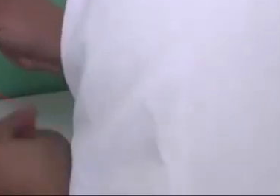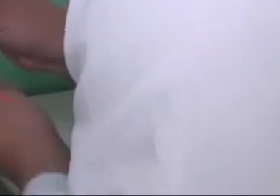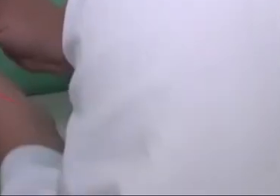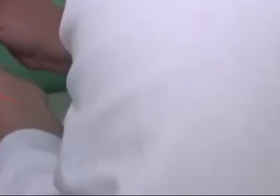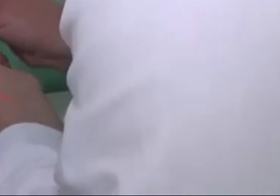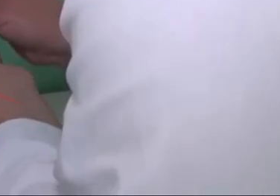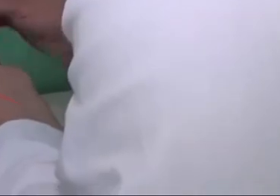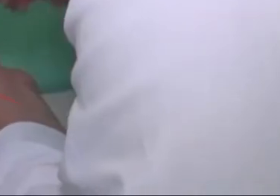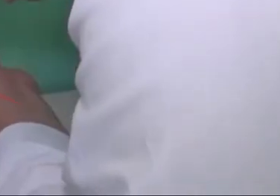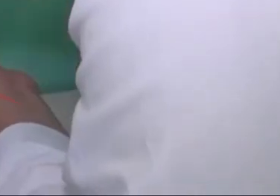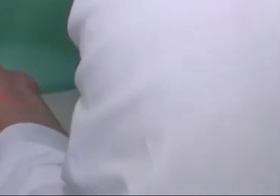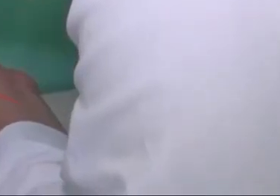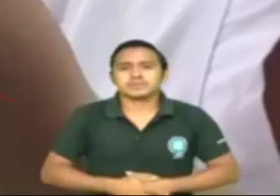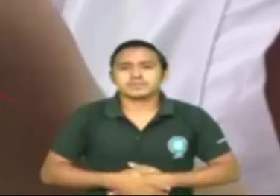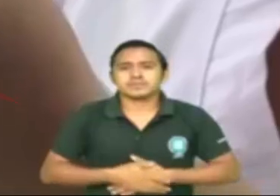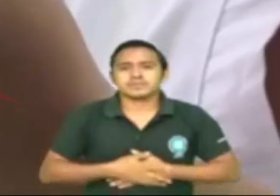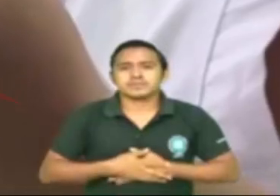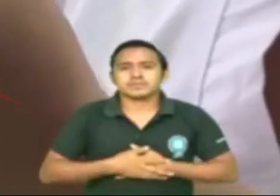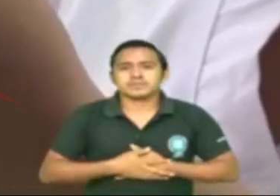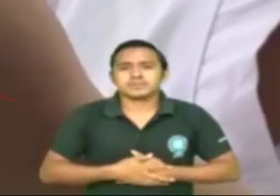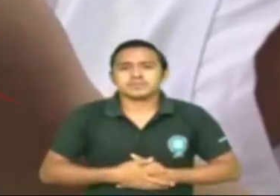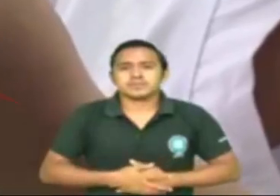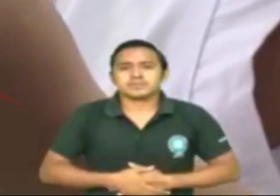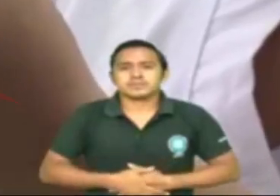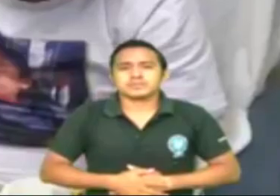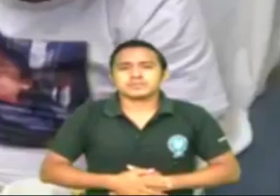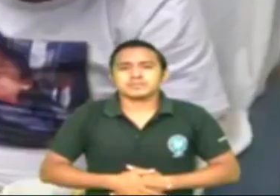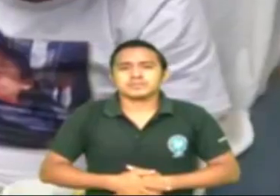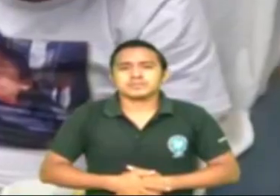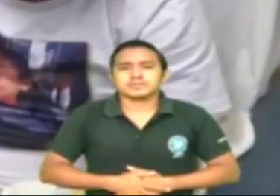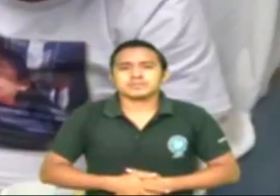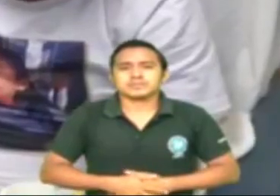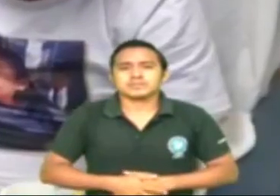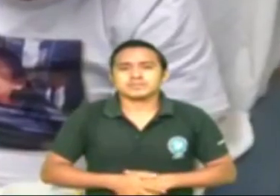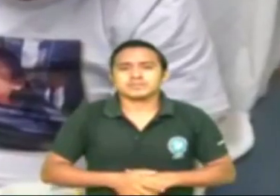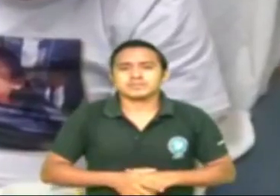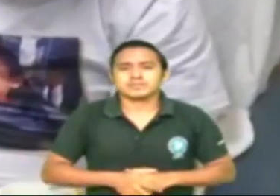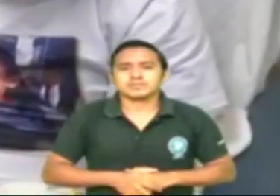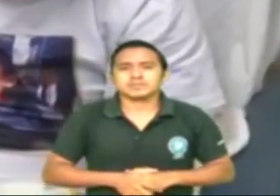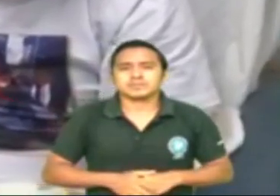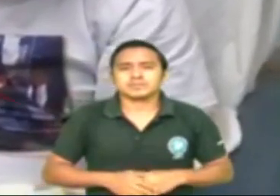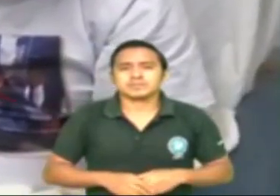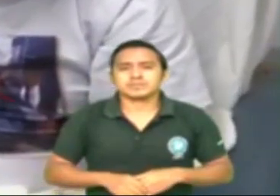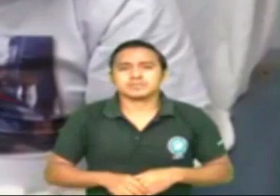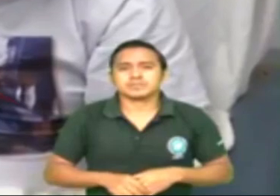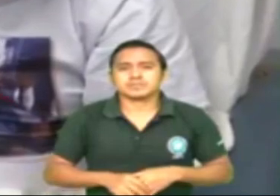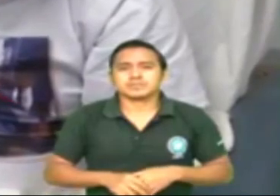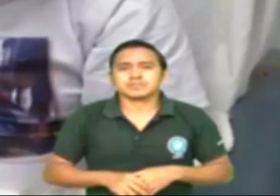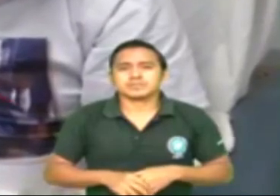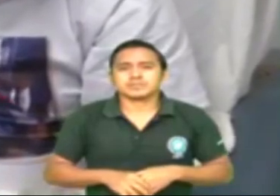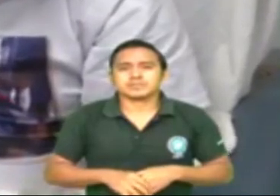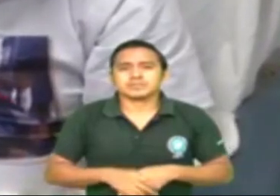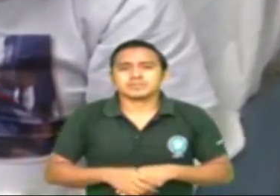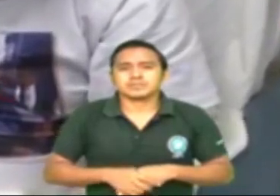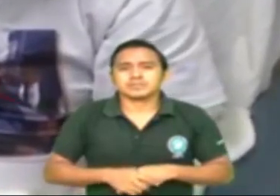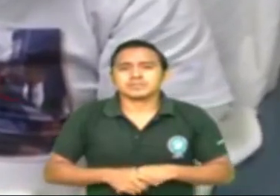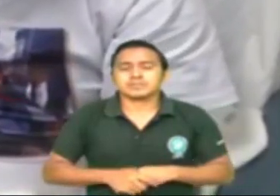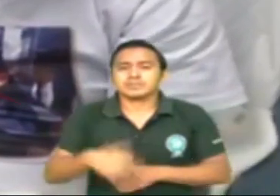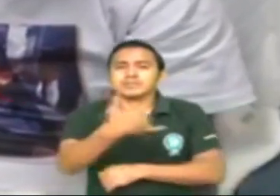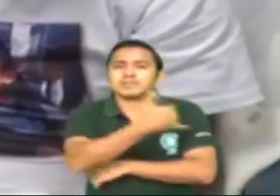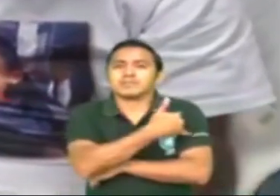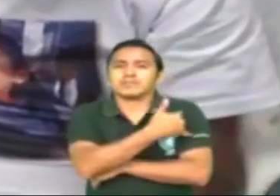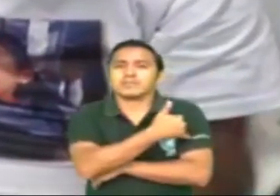de una naturaleza en el futuro. Financiado por la Asociación Internacional del Fomento, AIF, al Fondo del Banco Mundial para